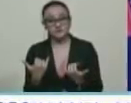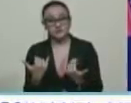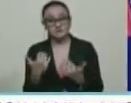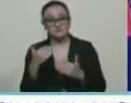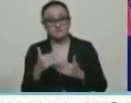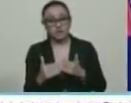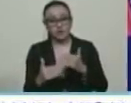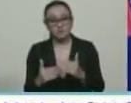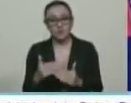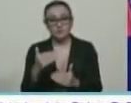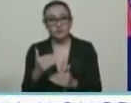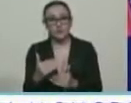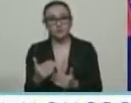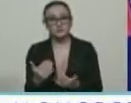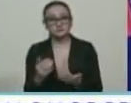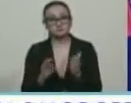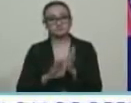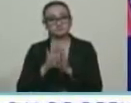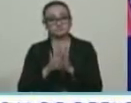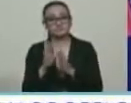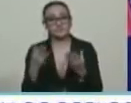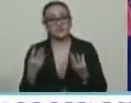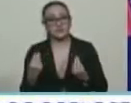pasos. Hemos también